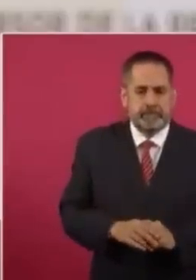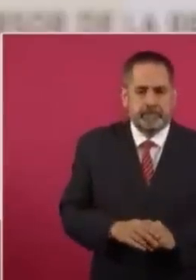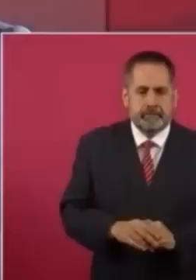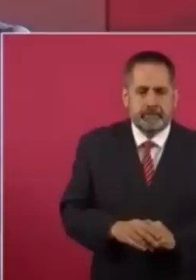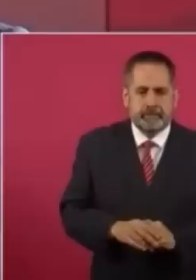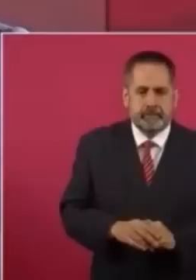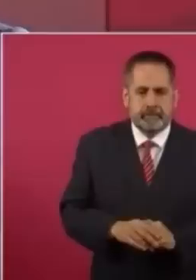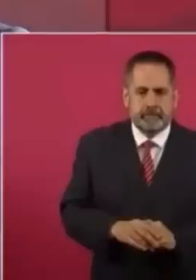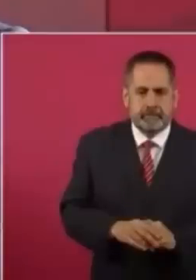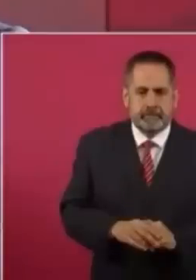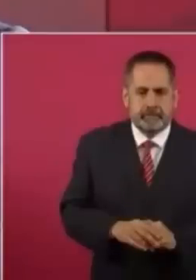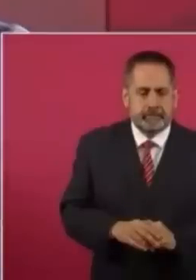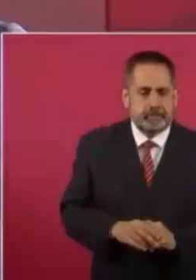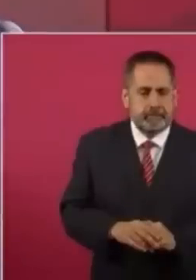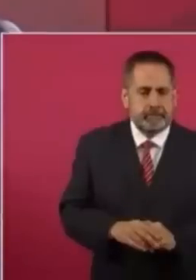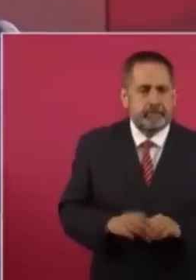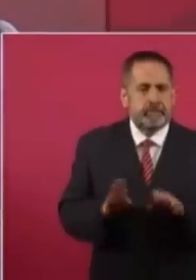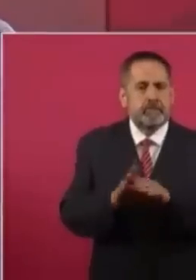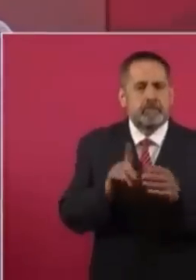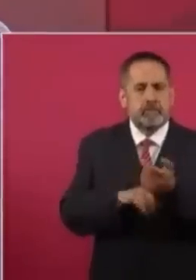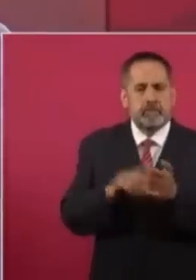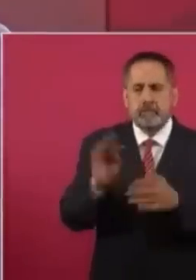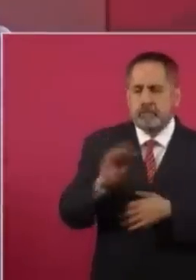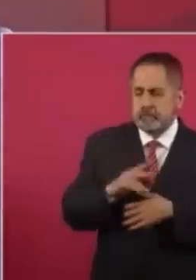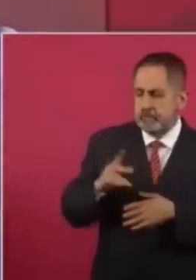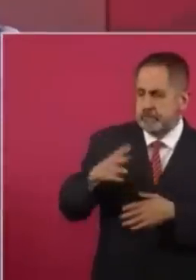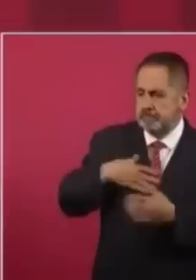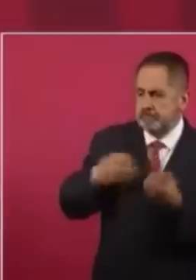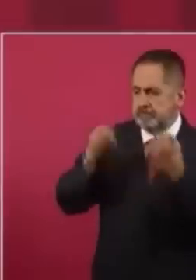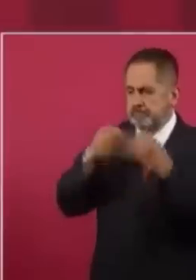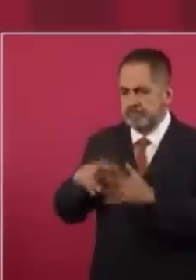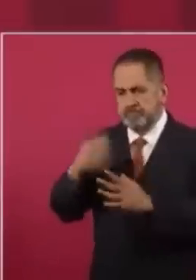el querer conciliar principios.